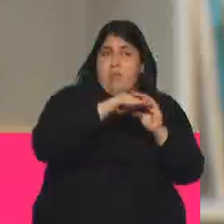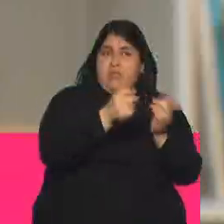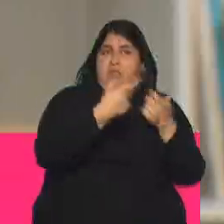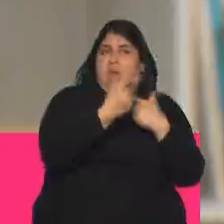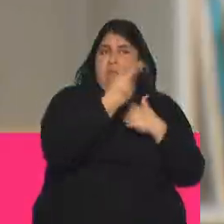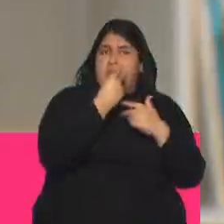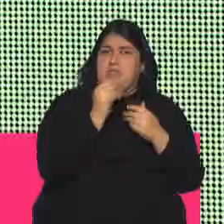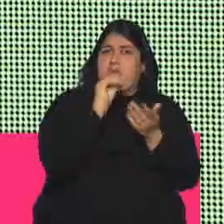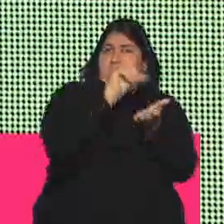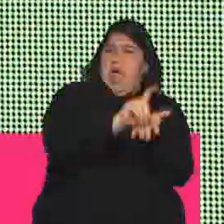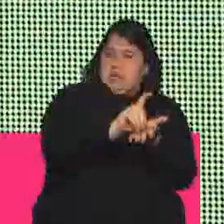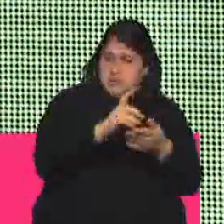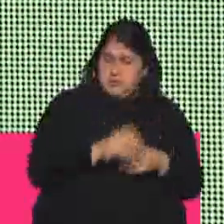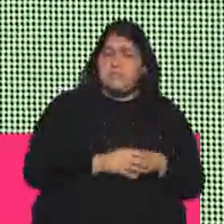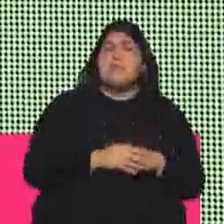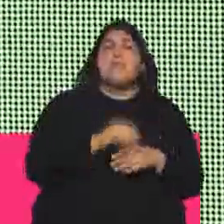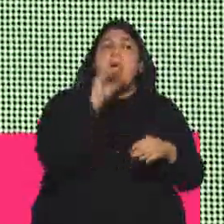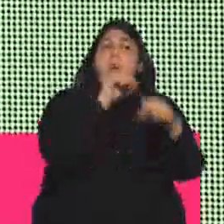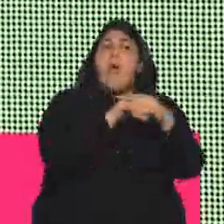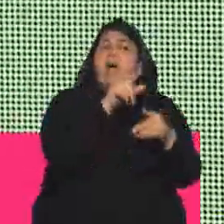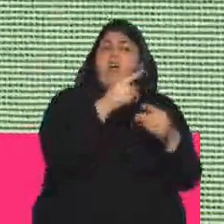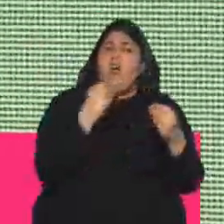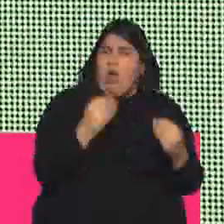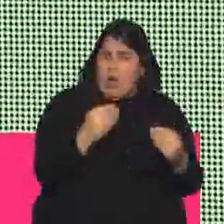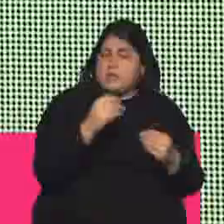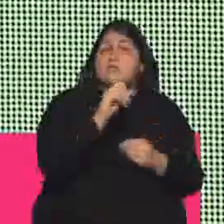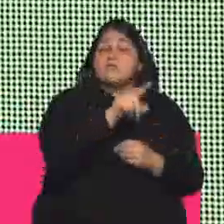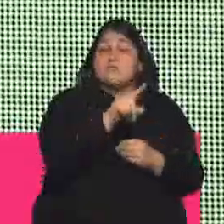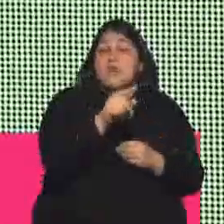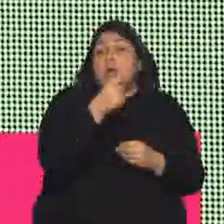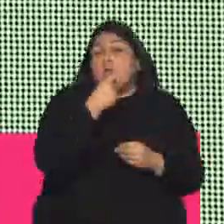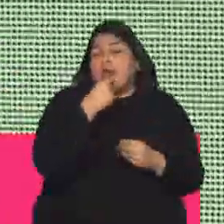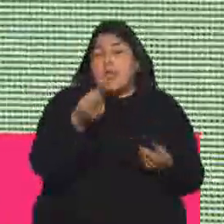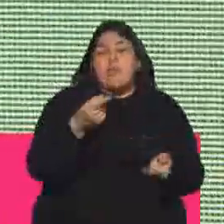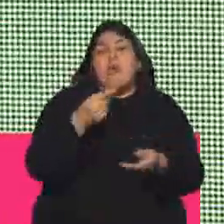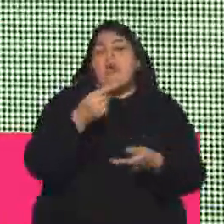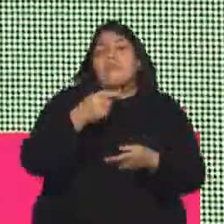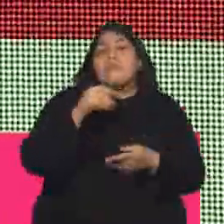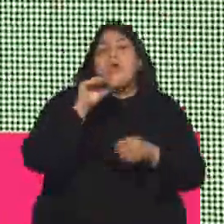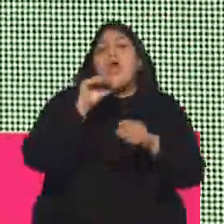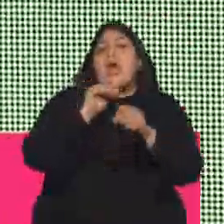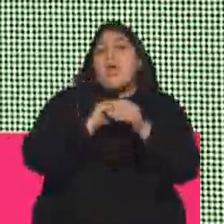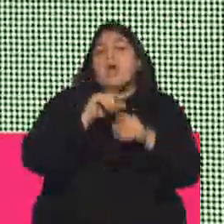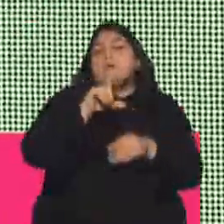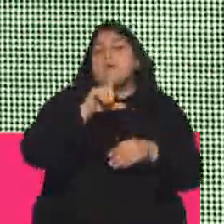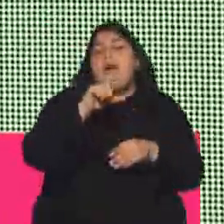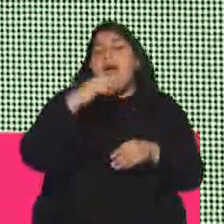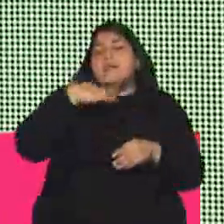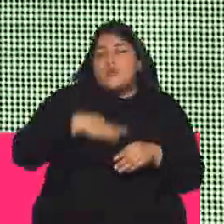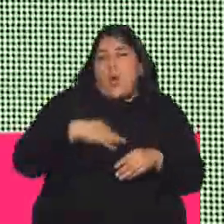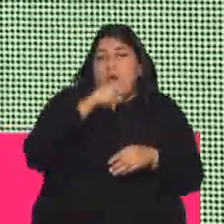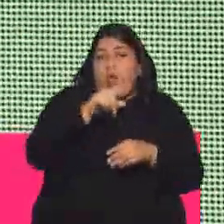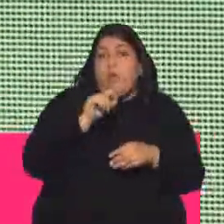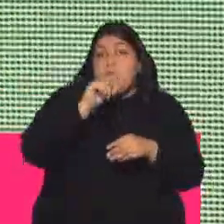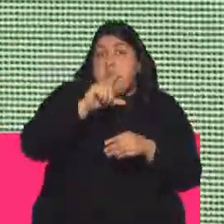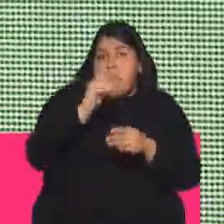decir. Sí, ¿y el banco qué va a hacer? Primero, si vos tenés cuenta sueldo, el banco ya tiene si te actualizaron a vos el sueldo.